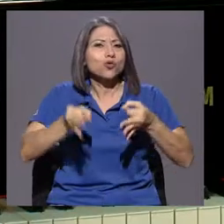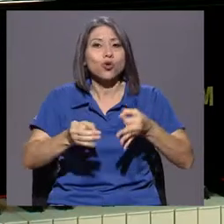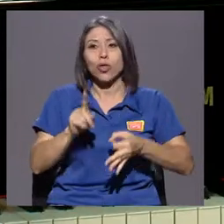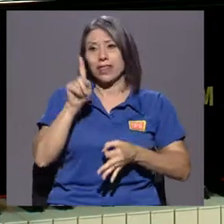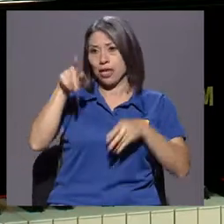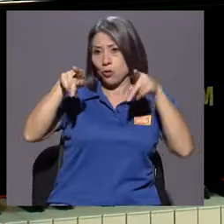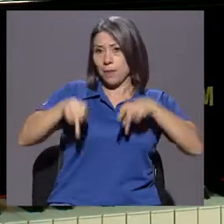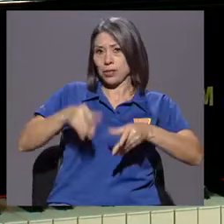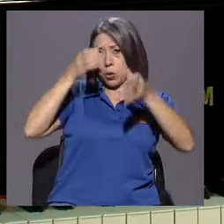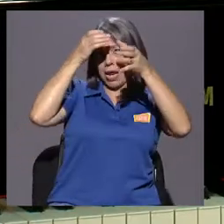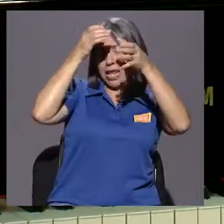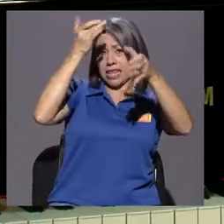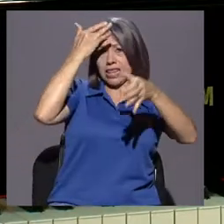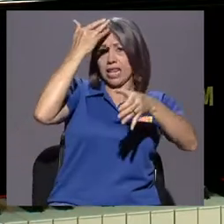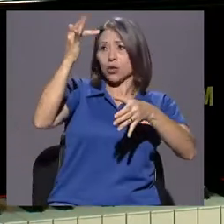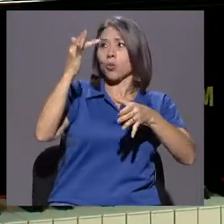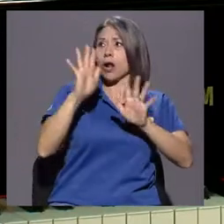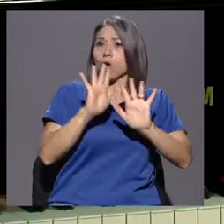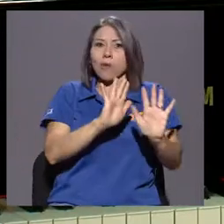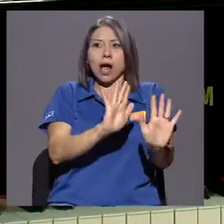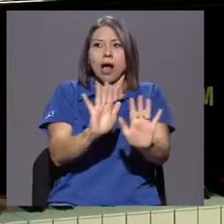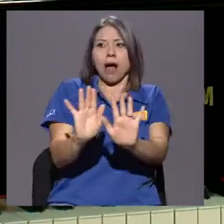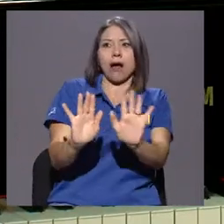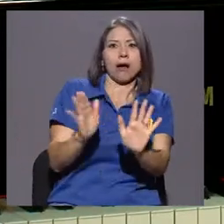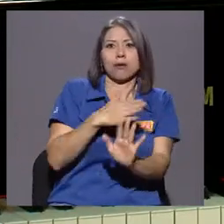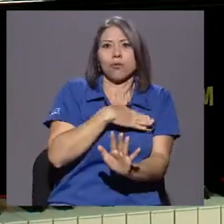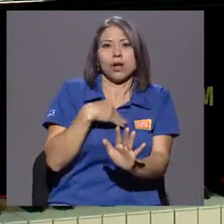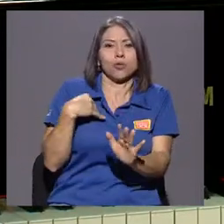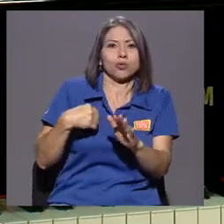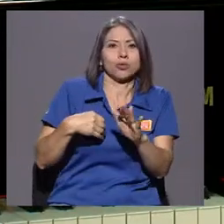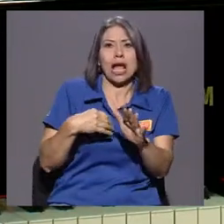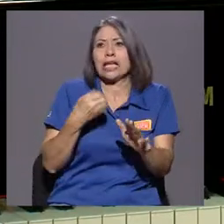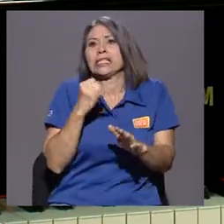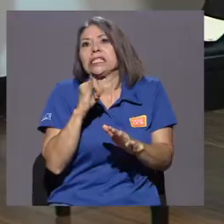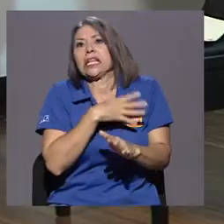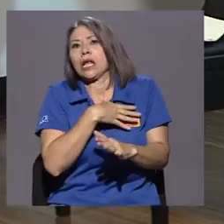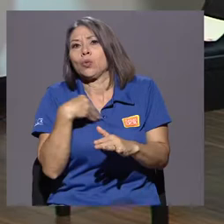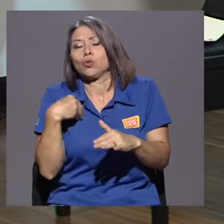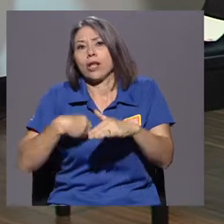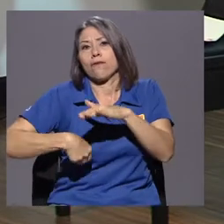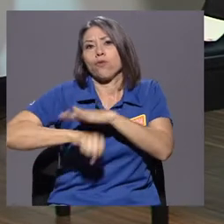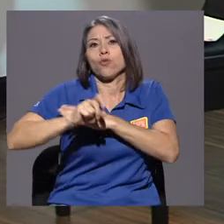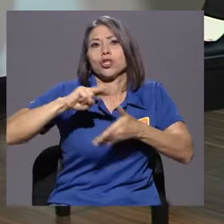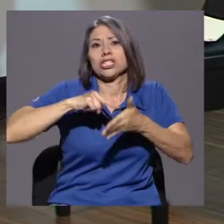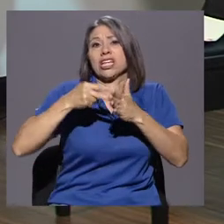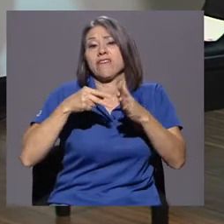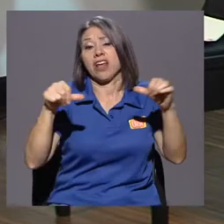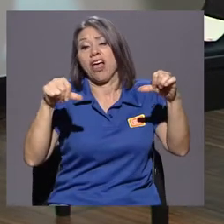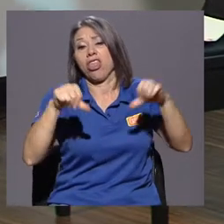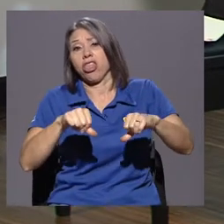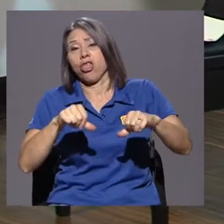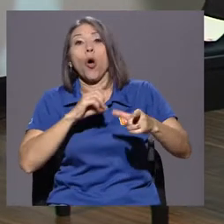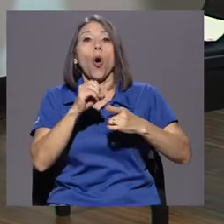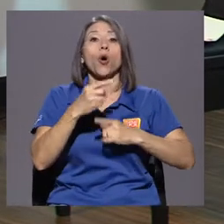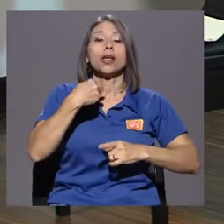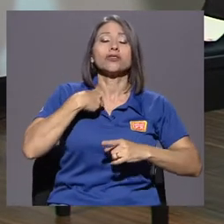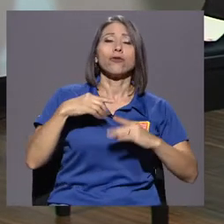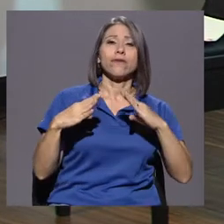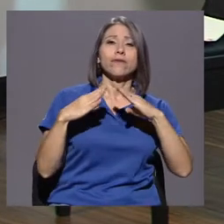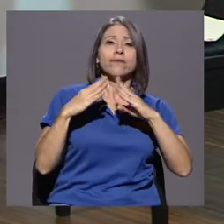intelectual vive en una torre de marfil y si le gusta el fútbol se degrada o de que yo vivo en un mundo de